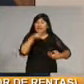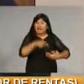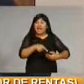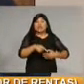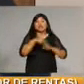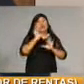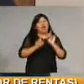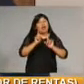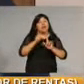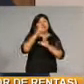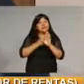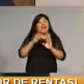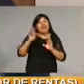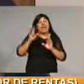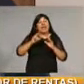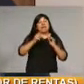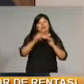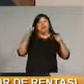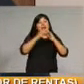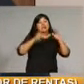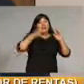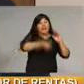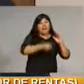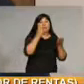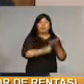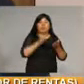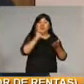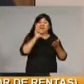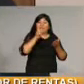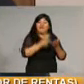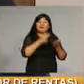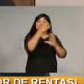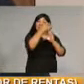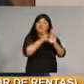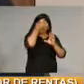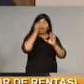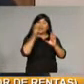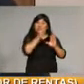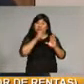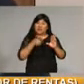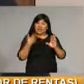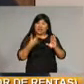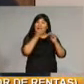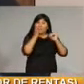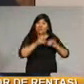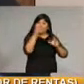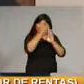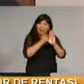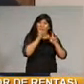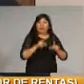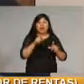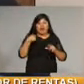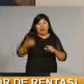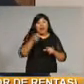impuesto inmobiliario al principio de año de una sola vez y mantienen una reducción del 20 por ciento para el impuesto inmobiliario a partir del primero de